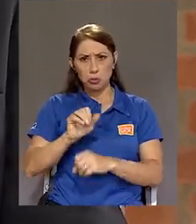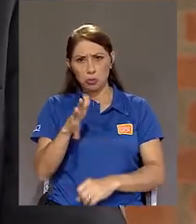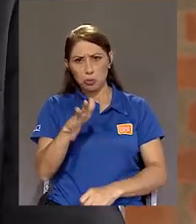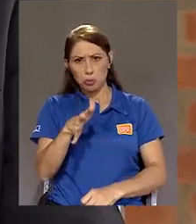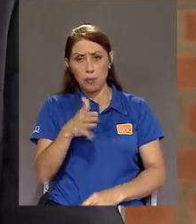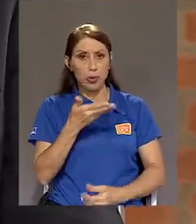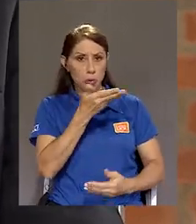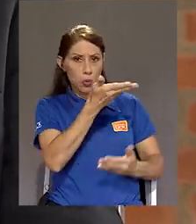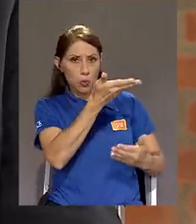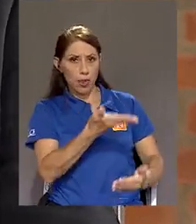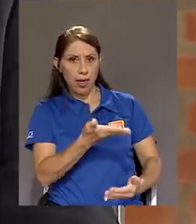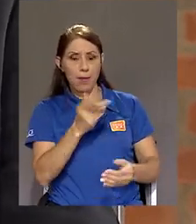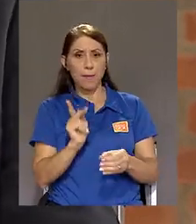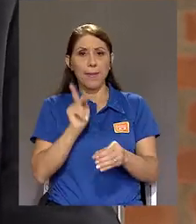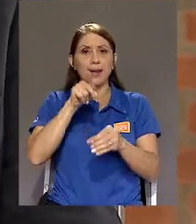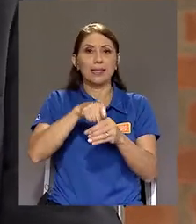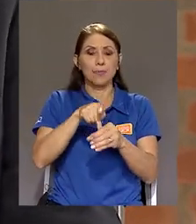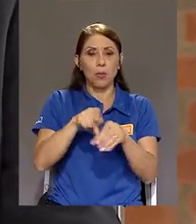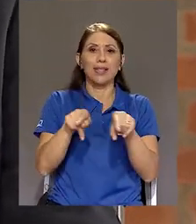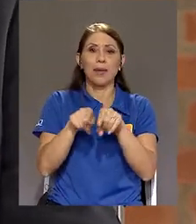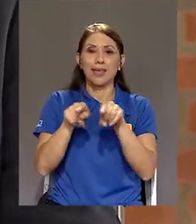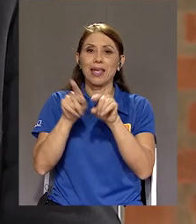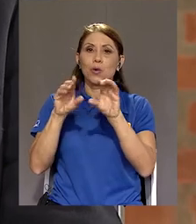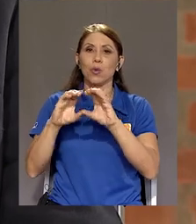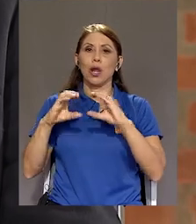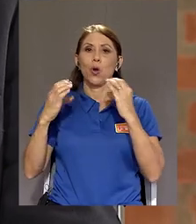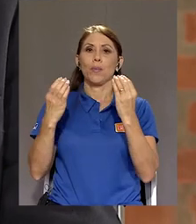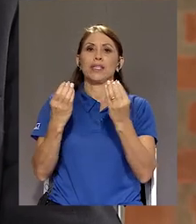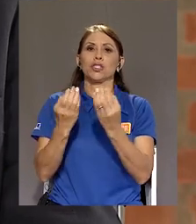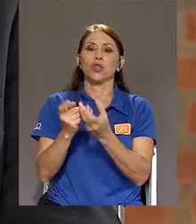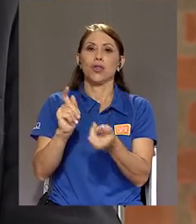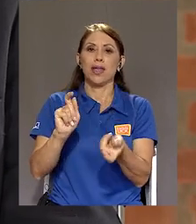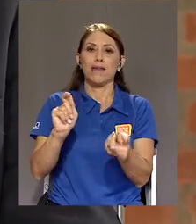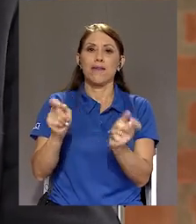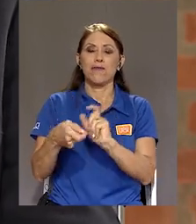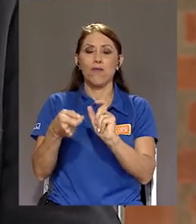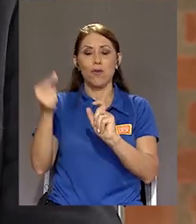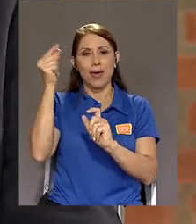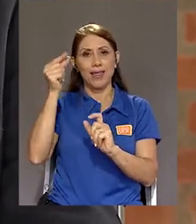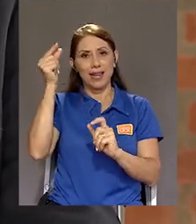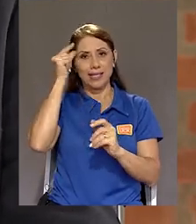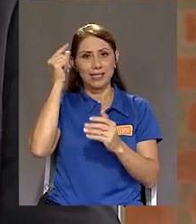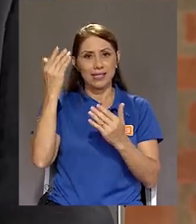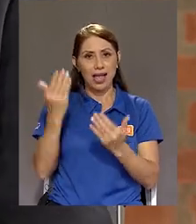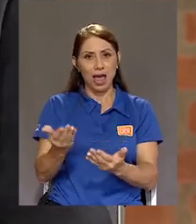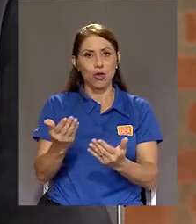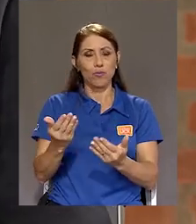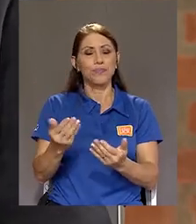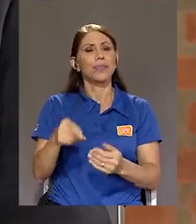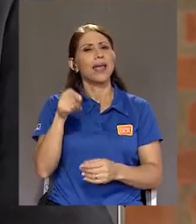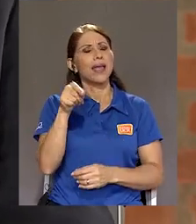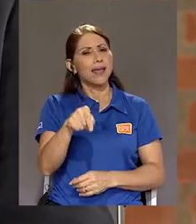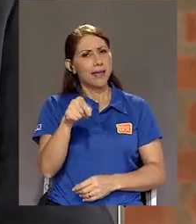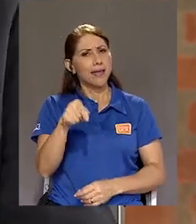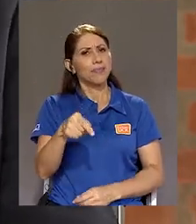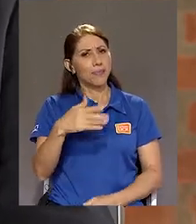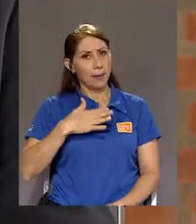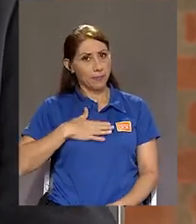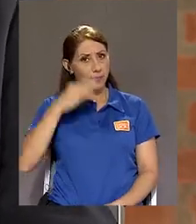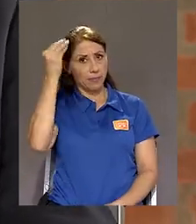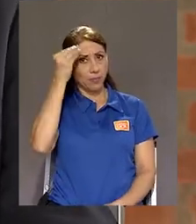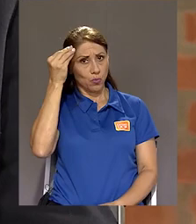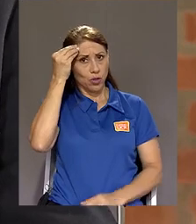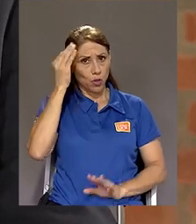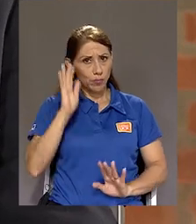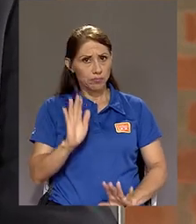menos, don Vladimir participó en otra comisión de reforma del Estado, que me parece a mí, y eso